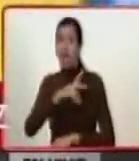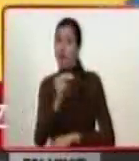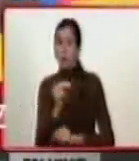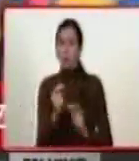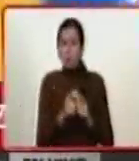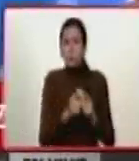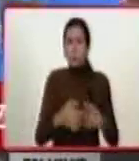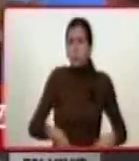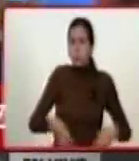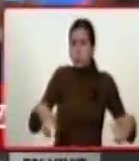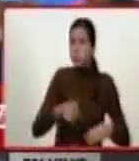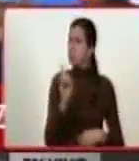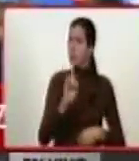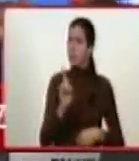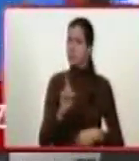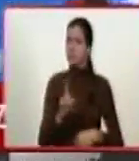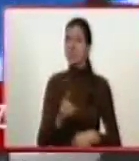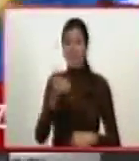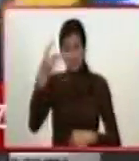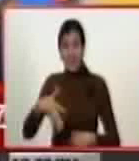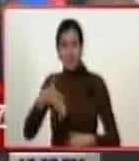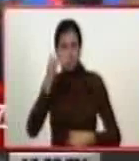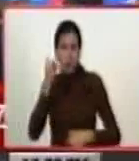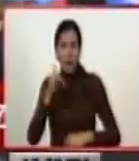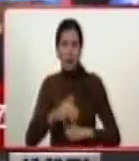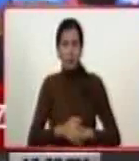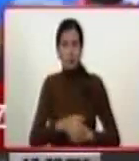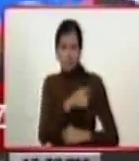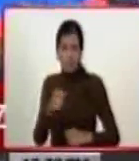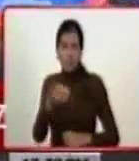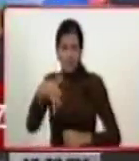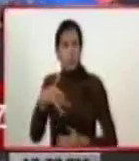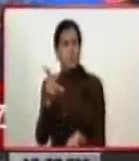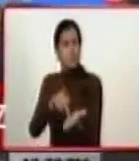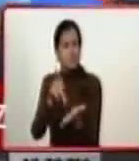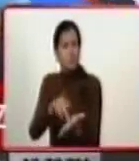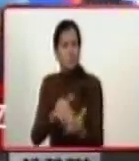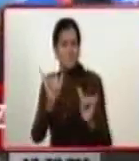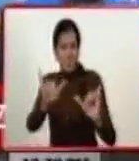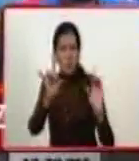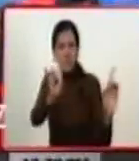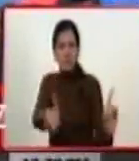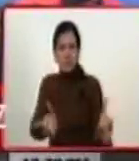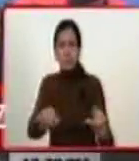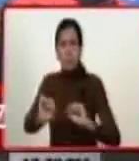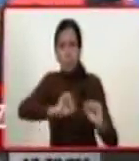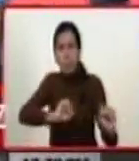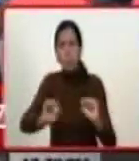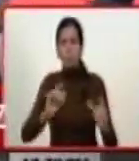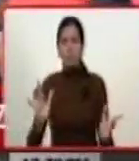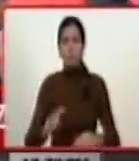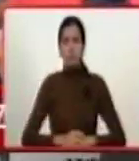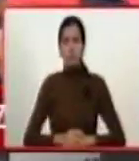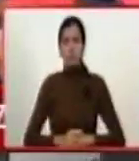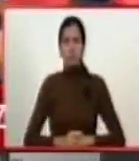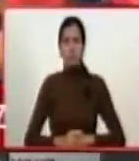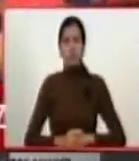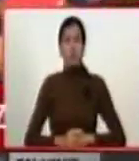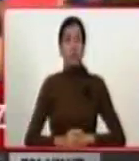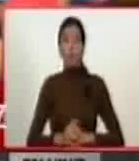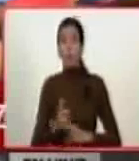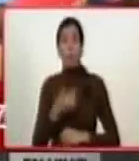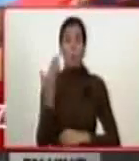Venezuela el pueblo tiene derecho el pueblo es protagonista el pueblo no termina en una fosa